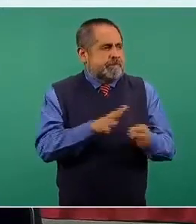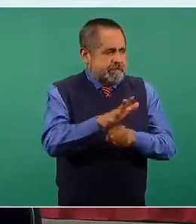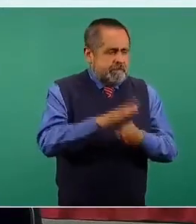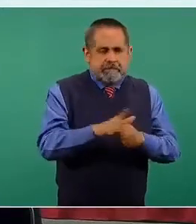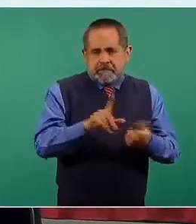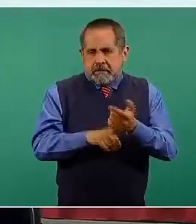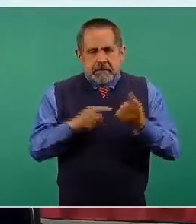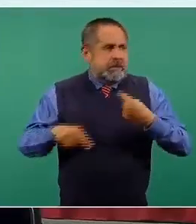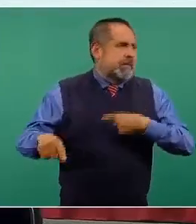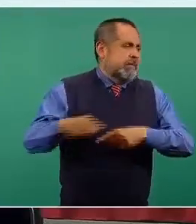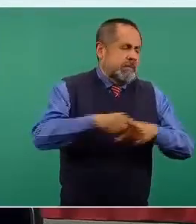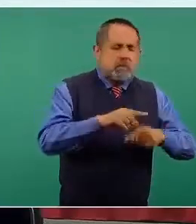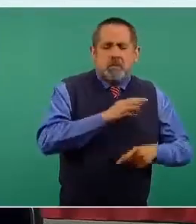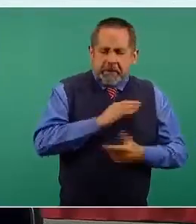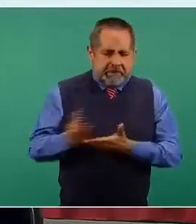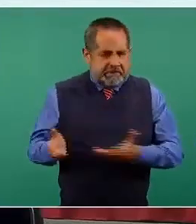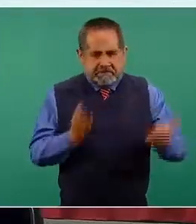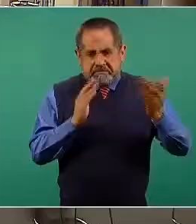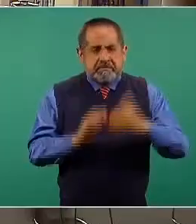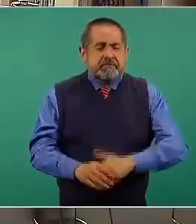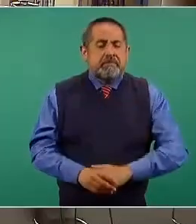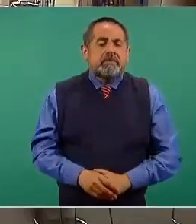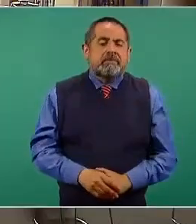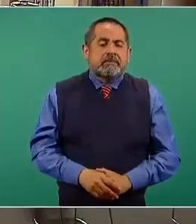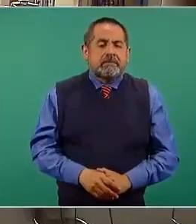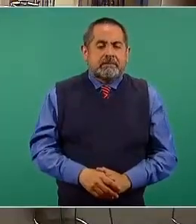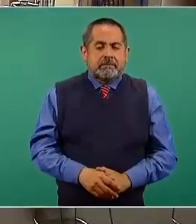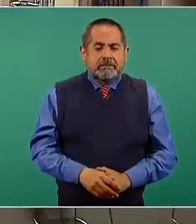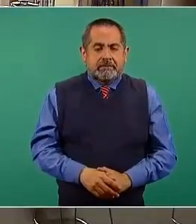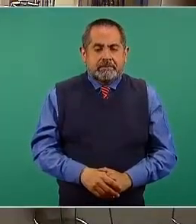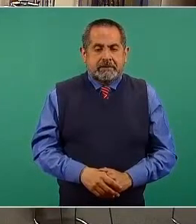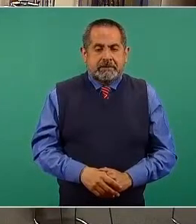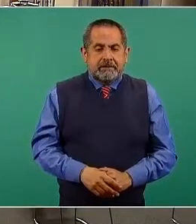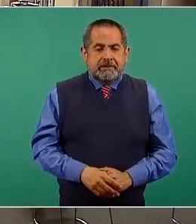camas ocupadas. La que sigue, por favor.